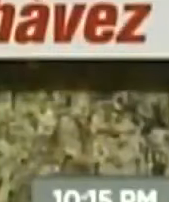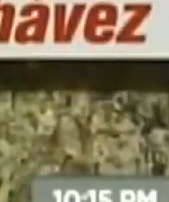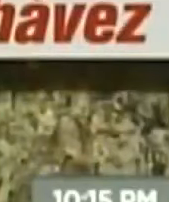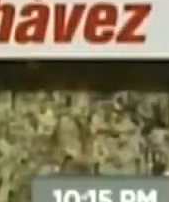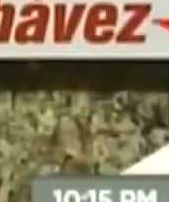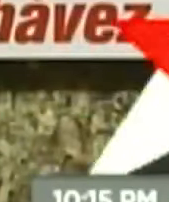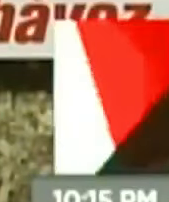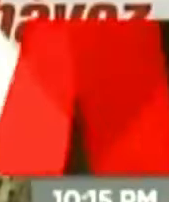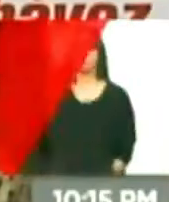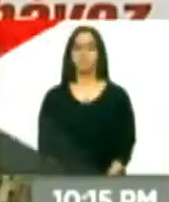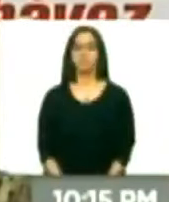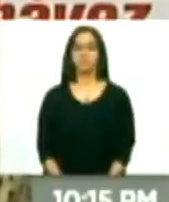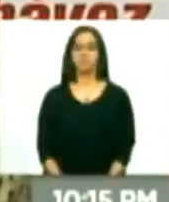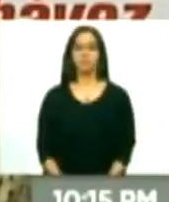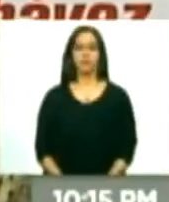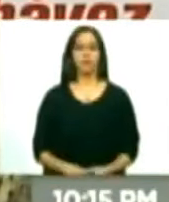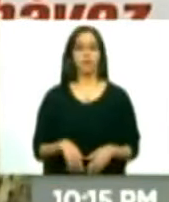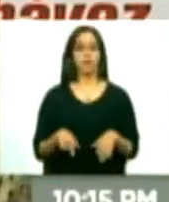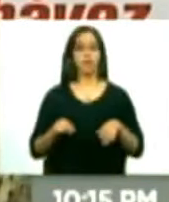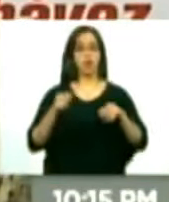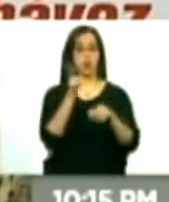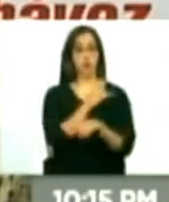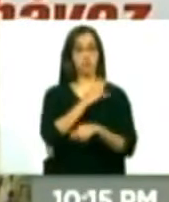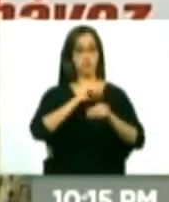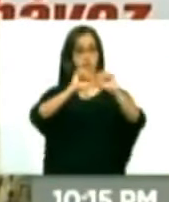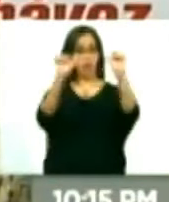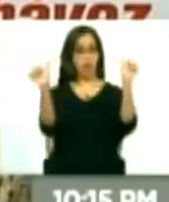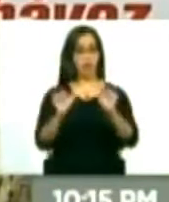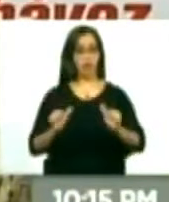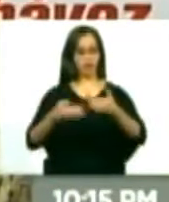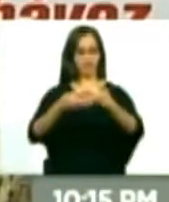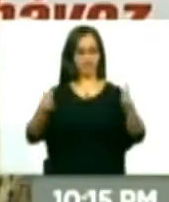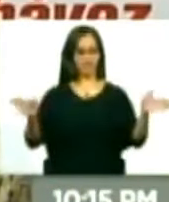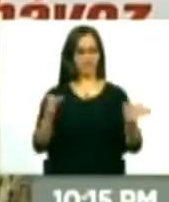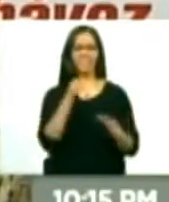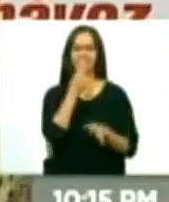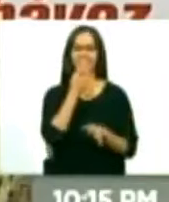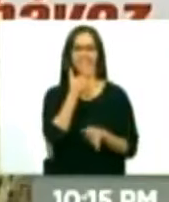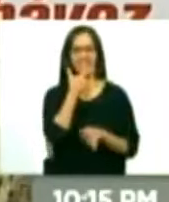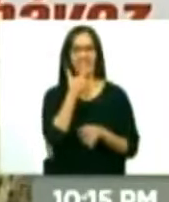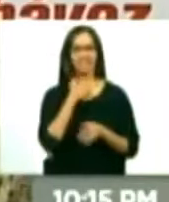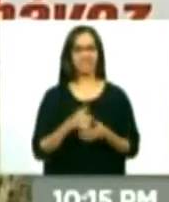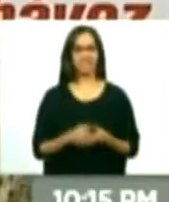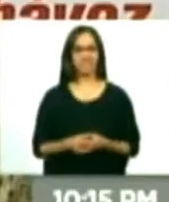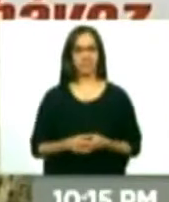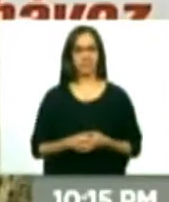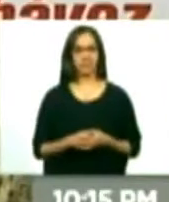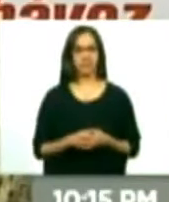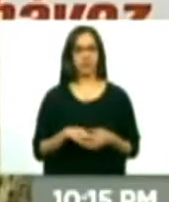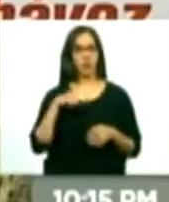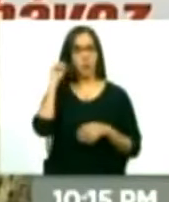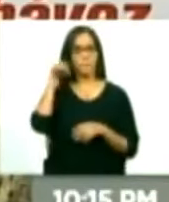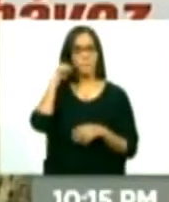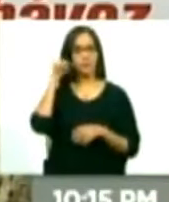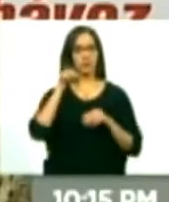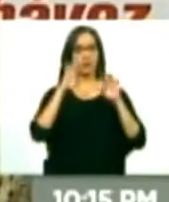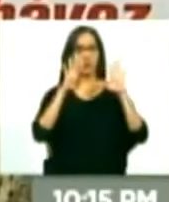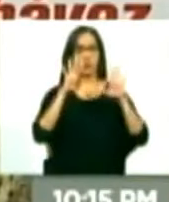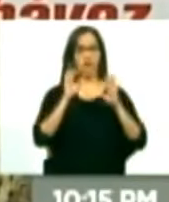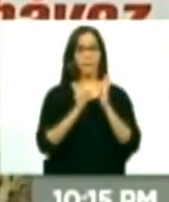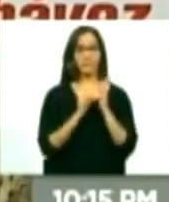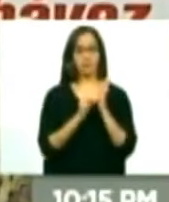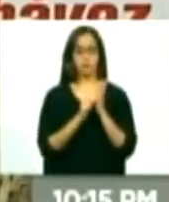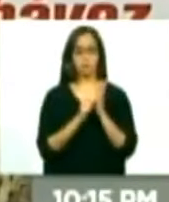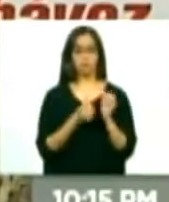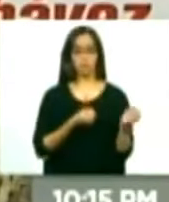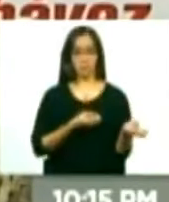UNEARTE, se abren las puertas de UNEARTE. Qué bonita. Es un video de 9 minutos. Los invito a que lo